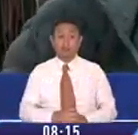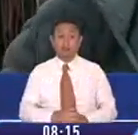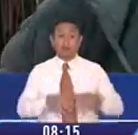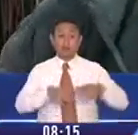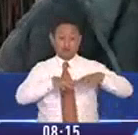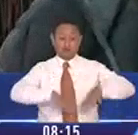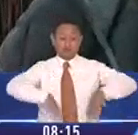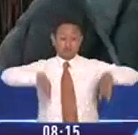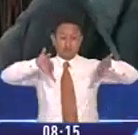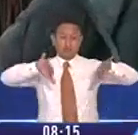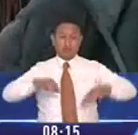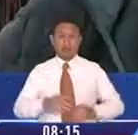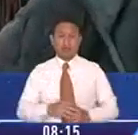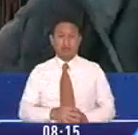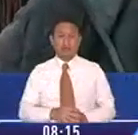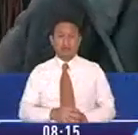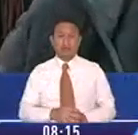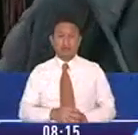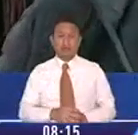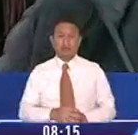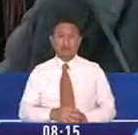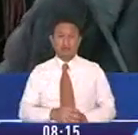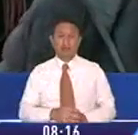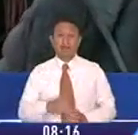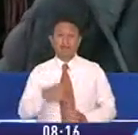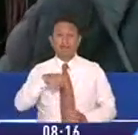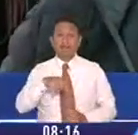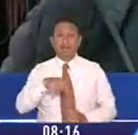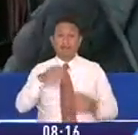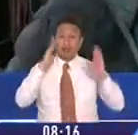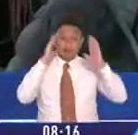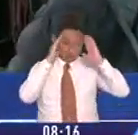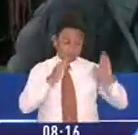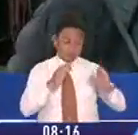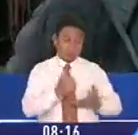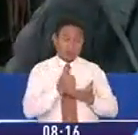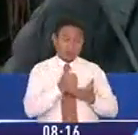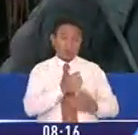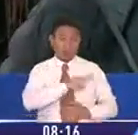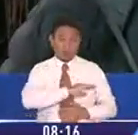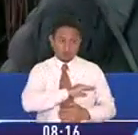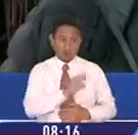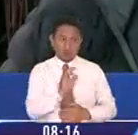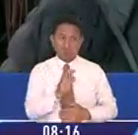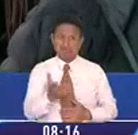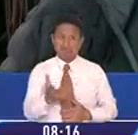está. Pero eso no se preocupa el municipio o